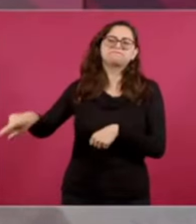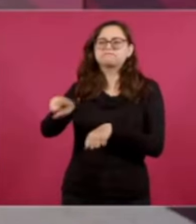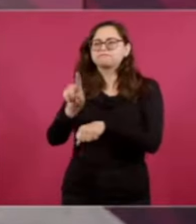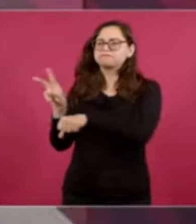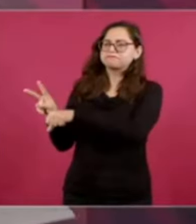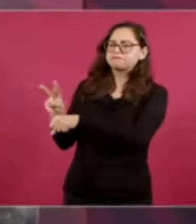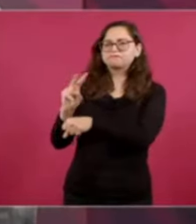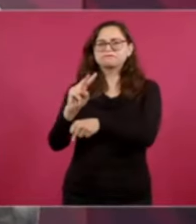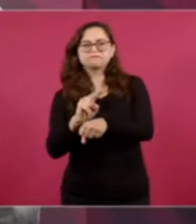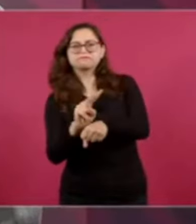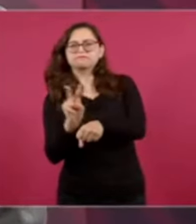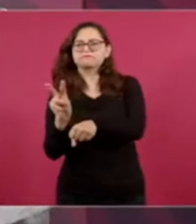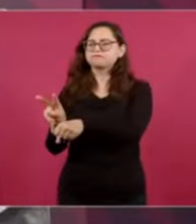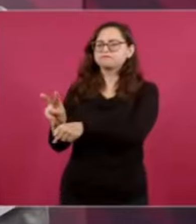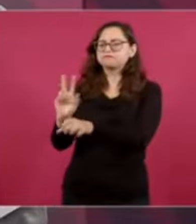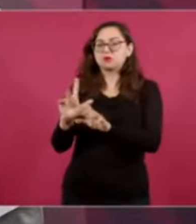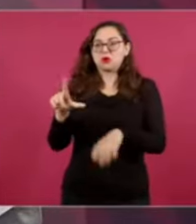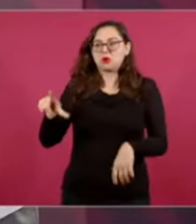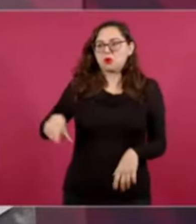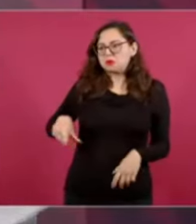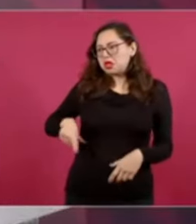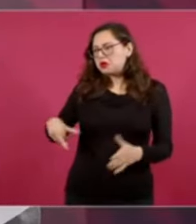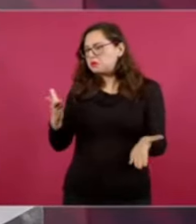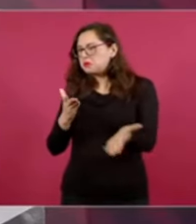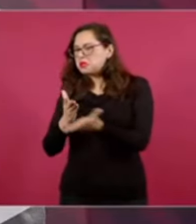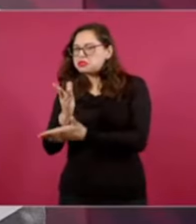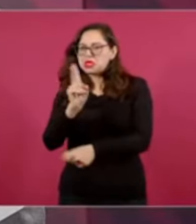que no tiene que haber regulación,